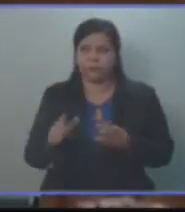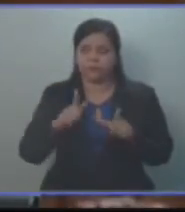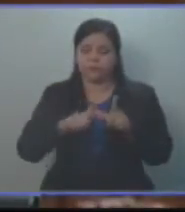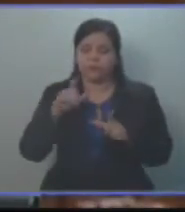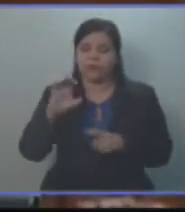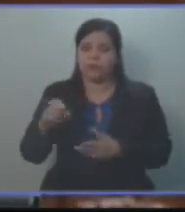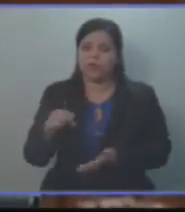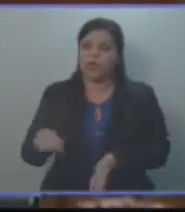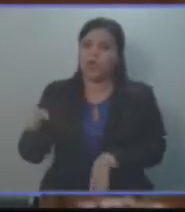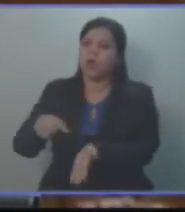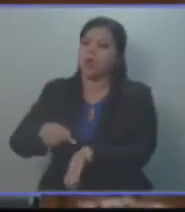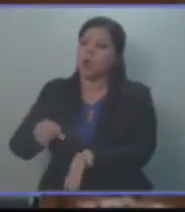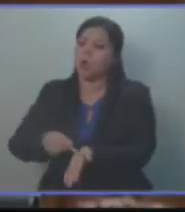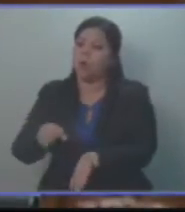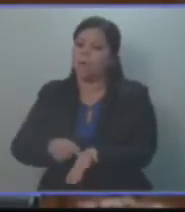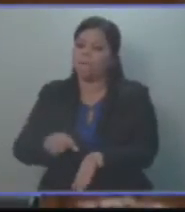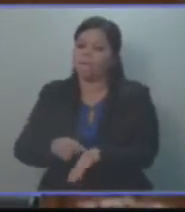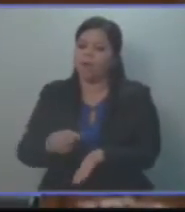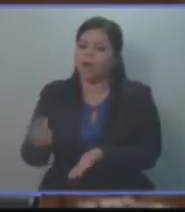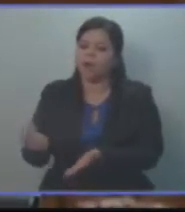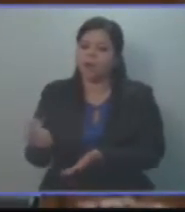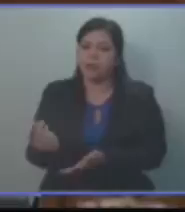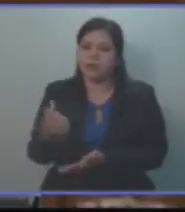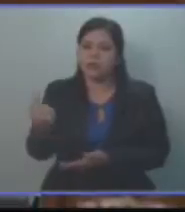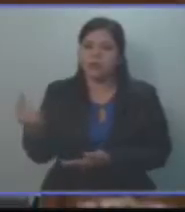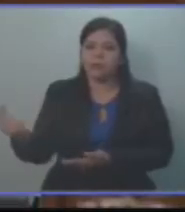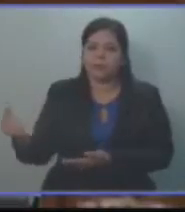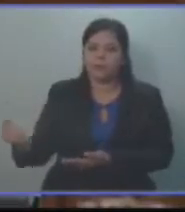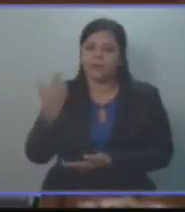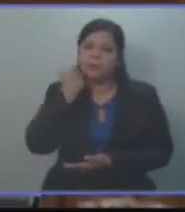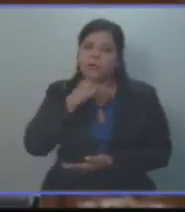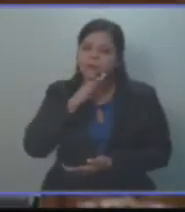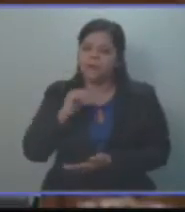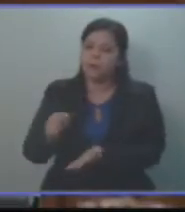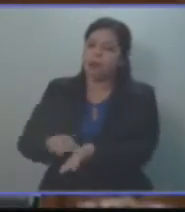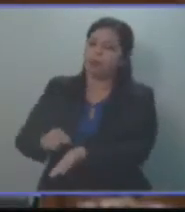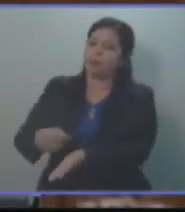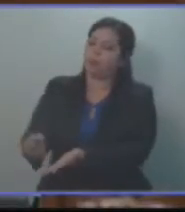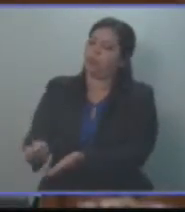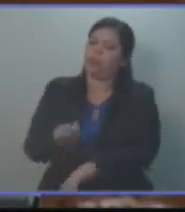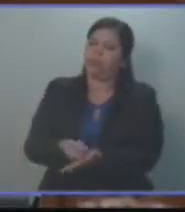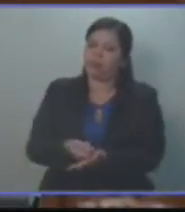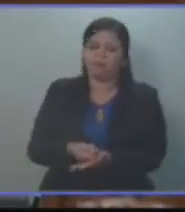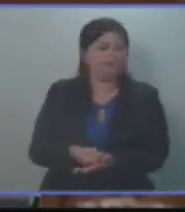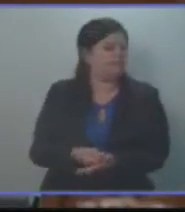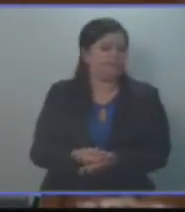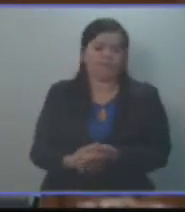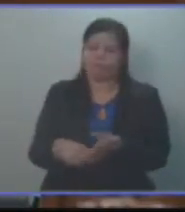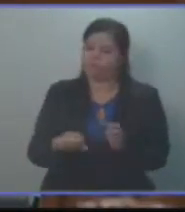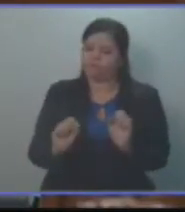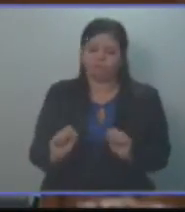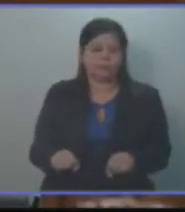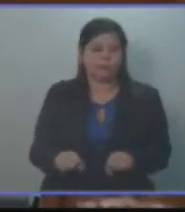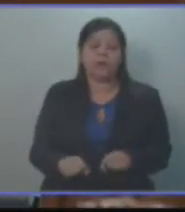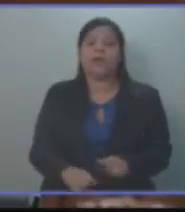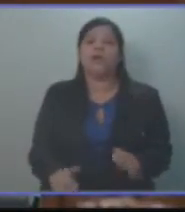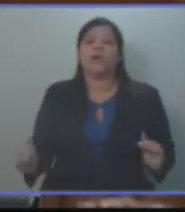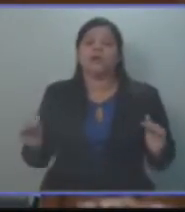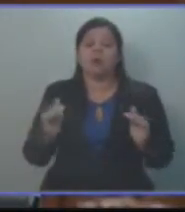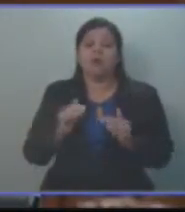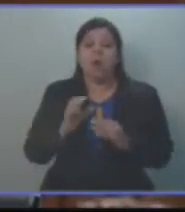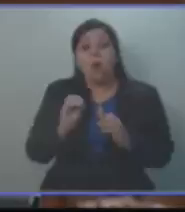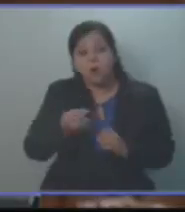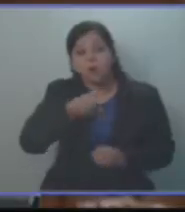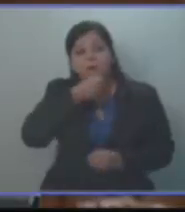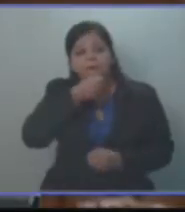cobrar honorarios a pacientes atendidos en las instituciones en sus distintas áreas. D, proporcionar